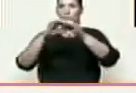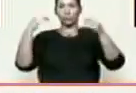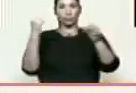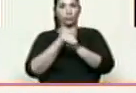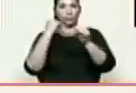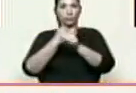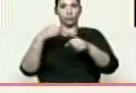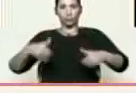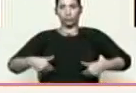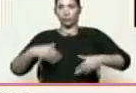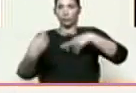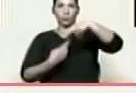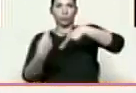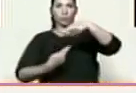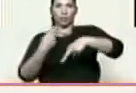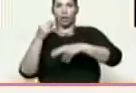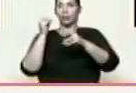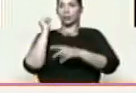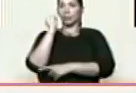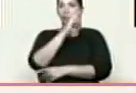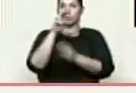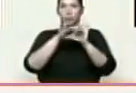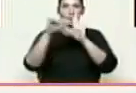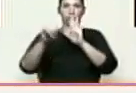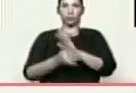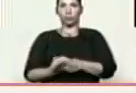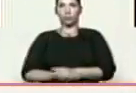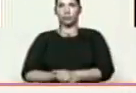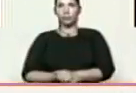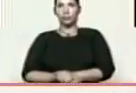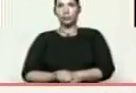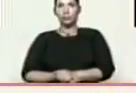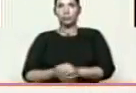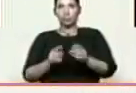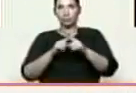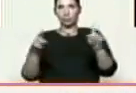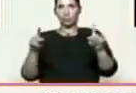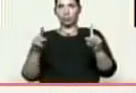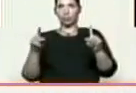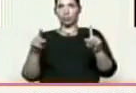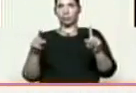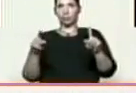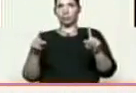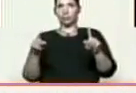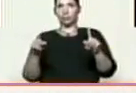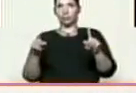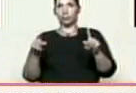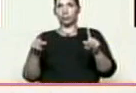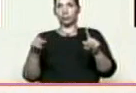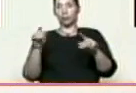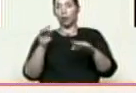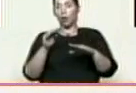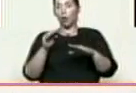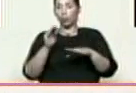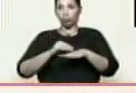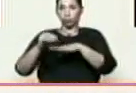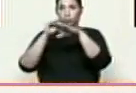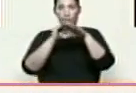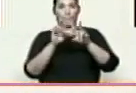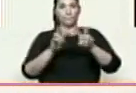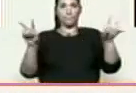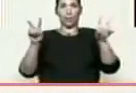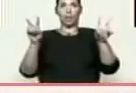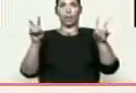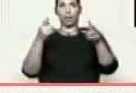calidad revolucionaria la Asamblea Nacional Constituyente para solidificar la paz y nuestro sagrado derecho como Estado-Nación libre